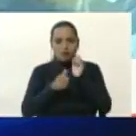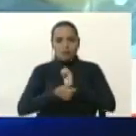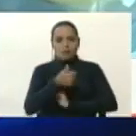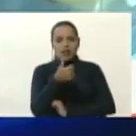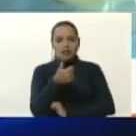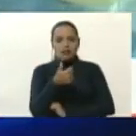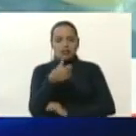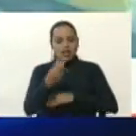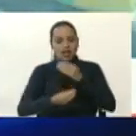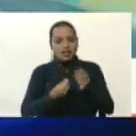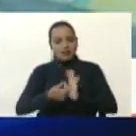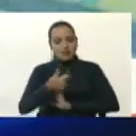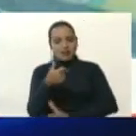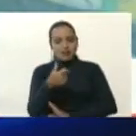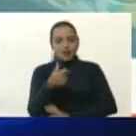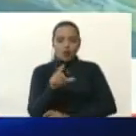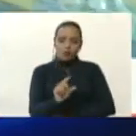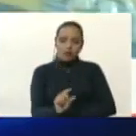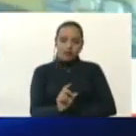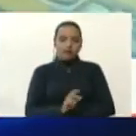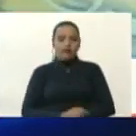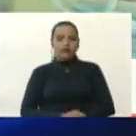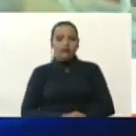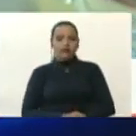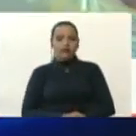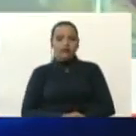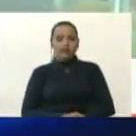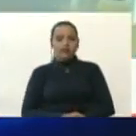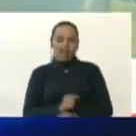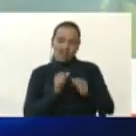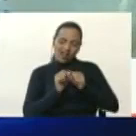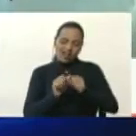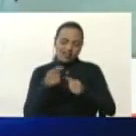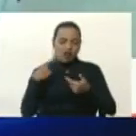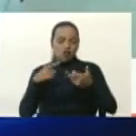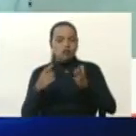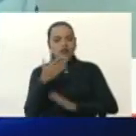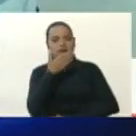menos. Hemos aprendido a hacer las cosas mejor.